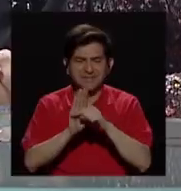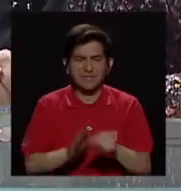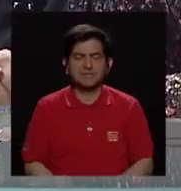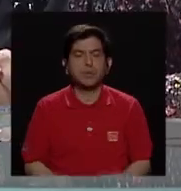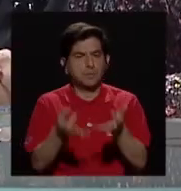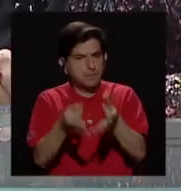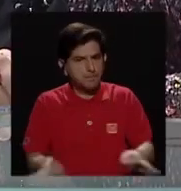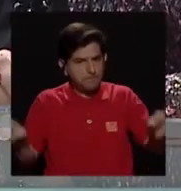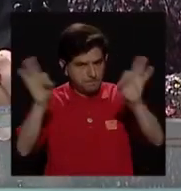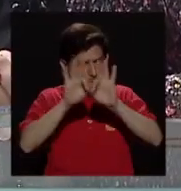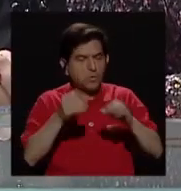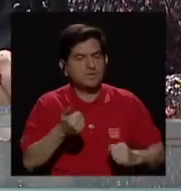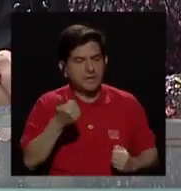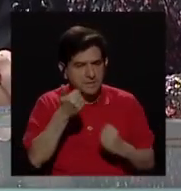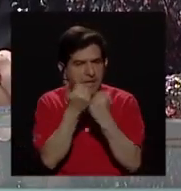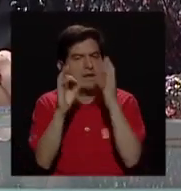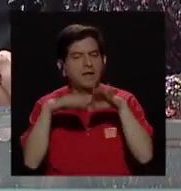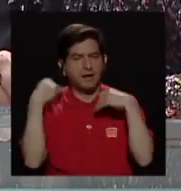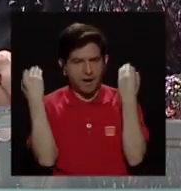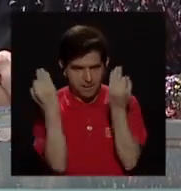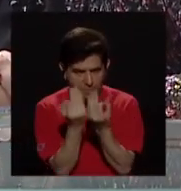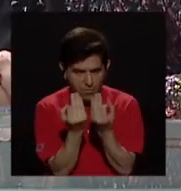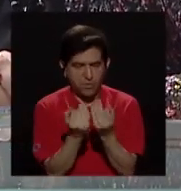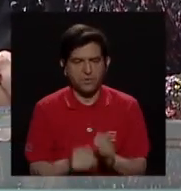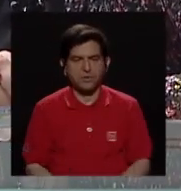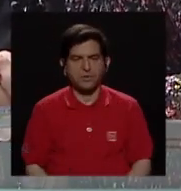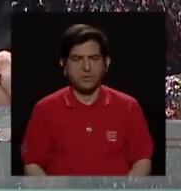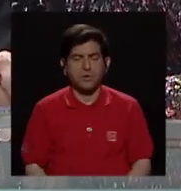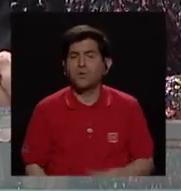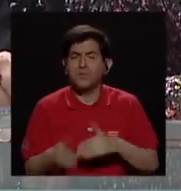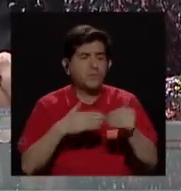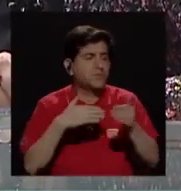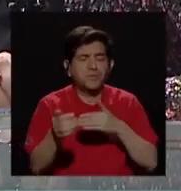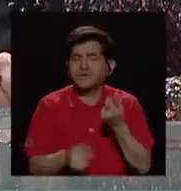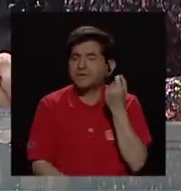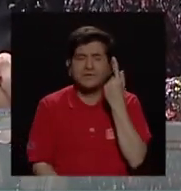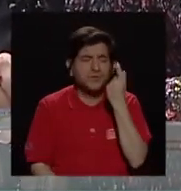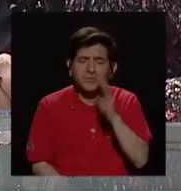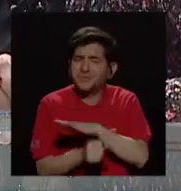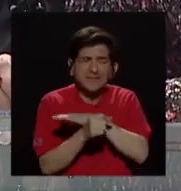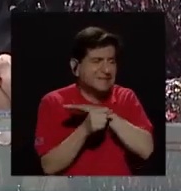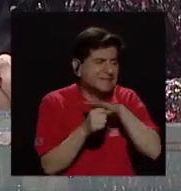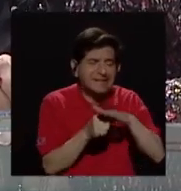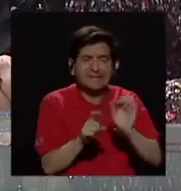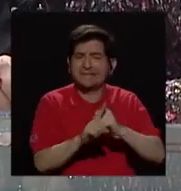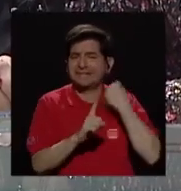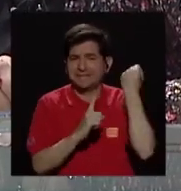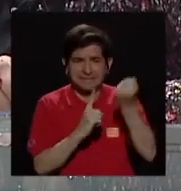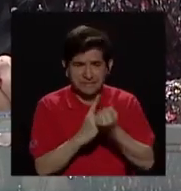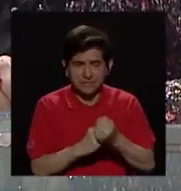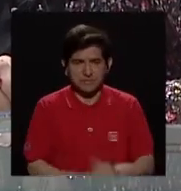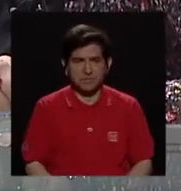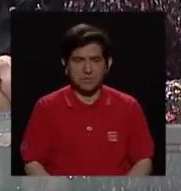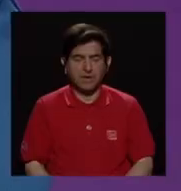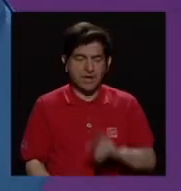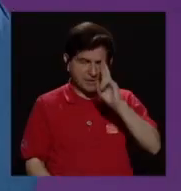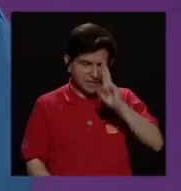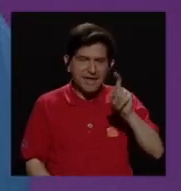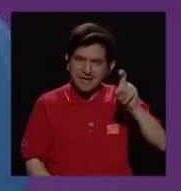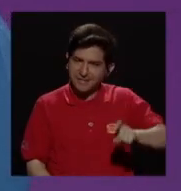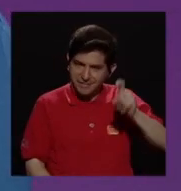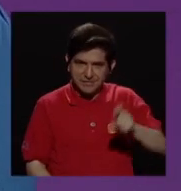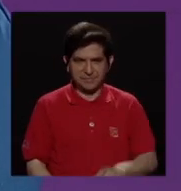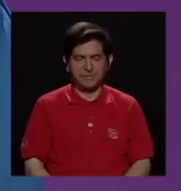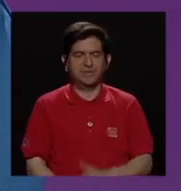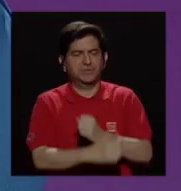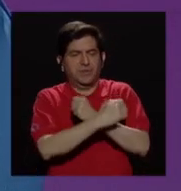las familias apoyen a estas, incluso aunque no entiendan del todo la situación. Es una cuestión de respeto, es una